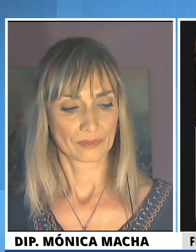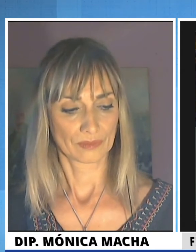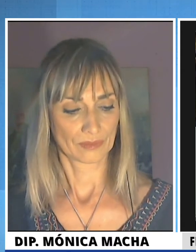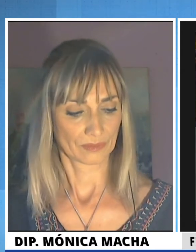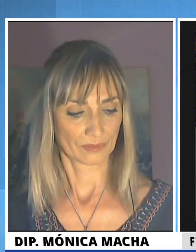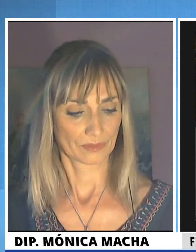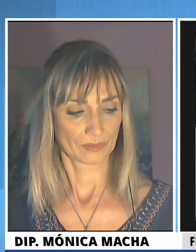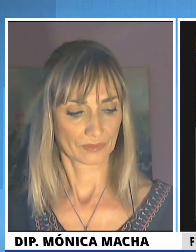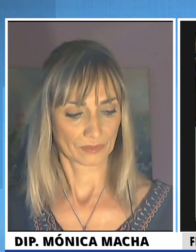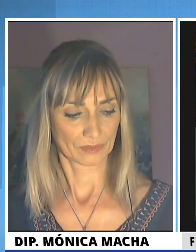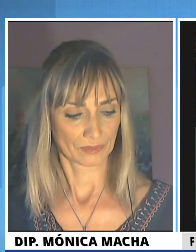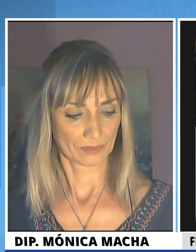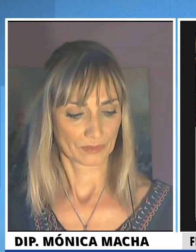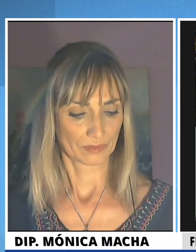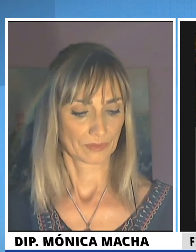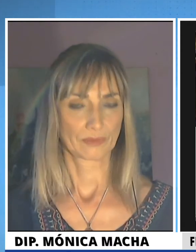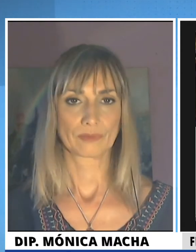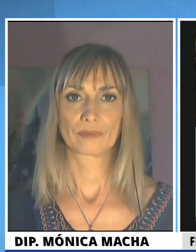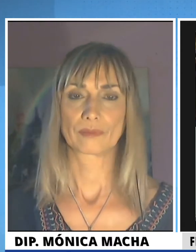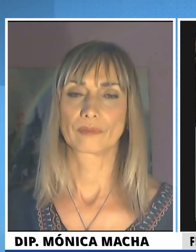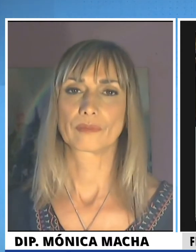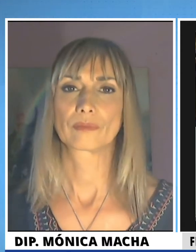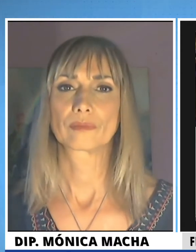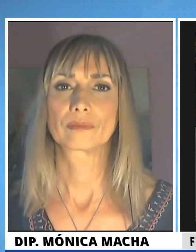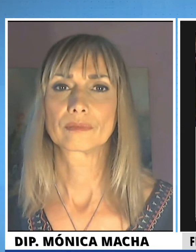presa. Bueno, es un debate